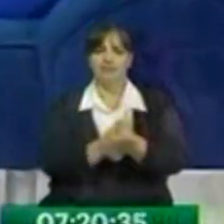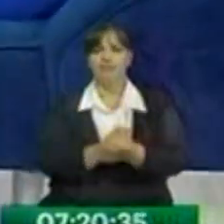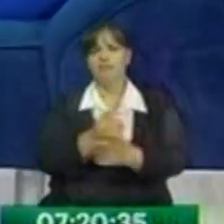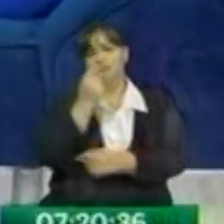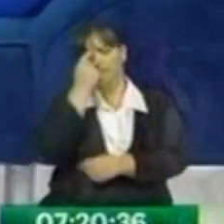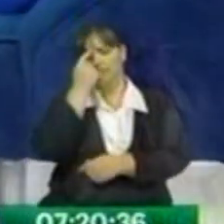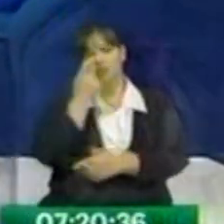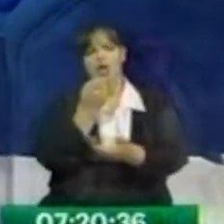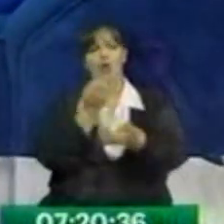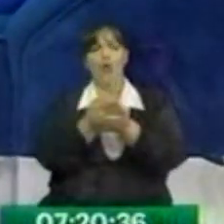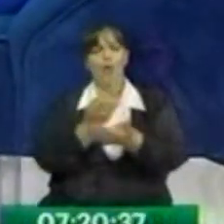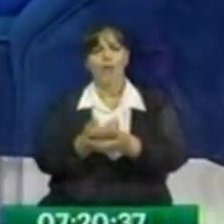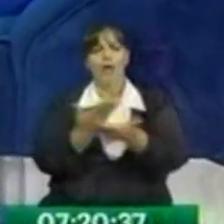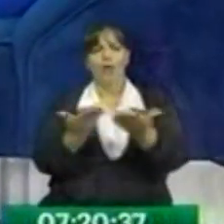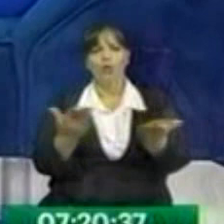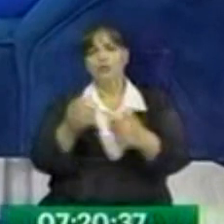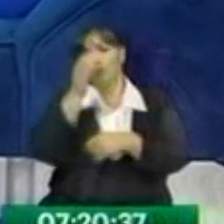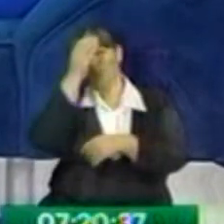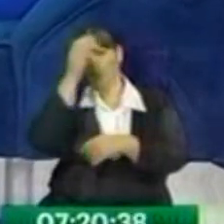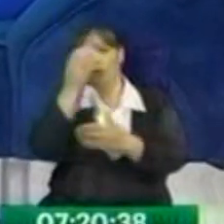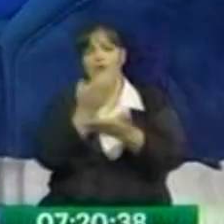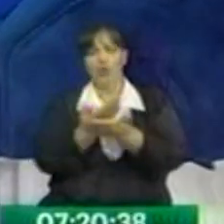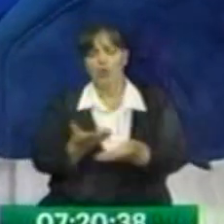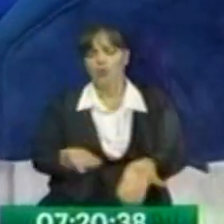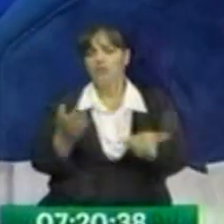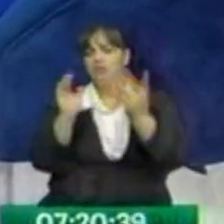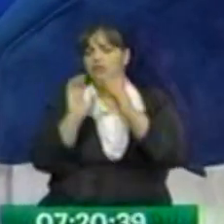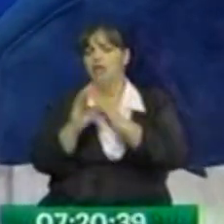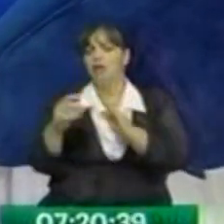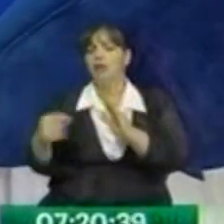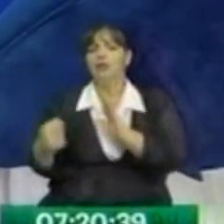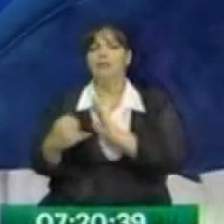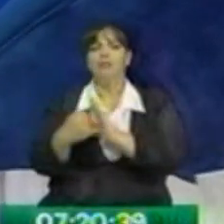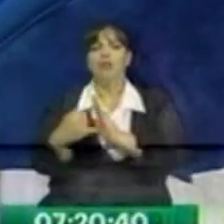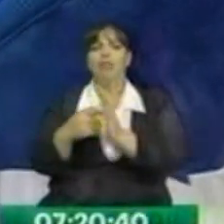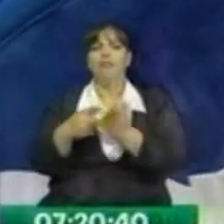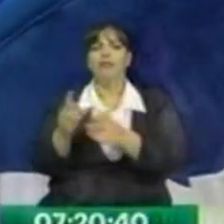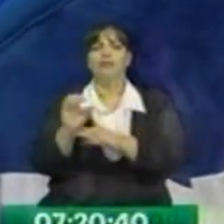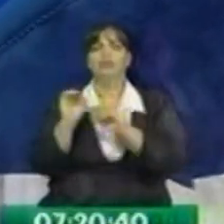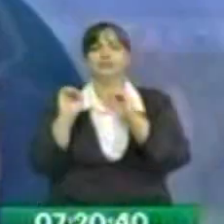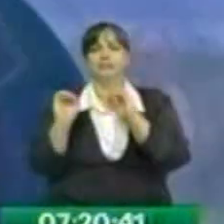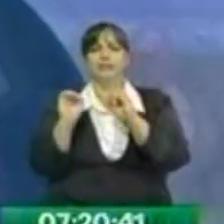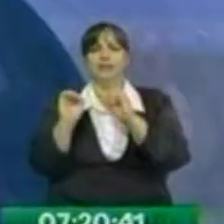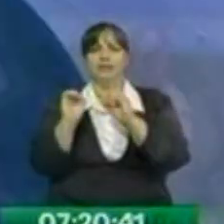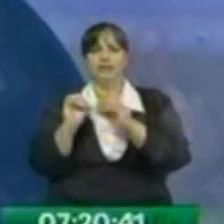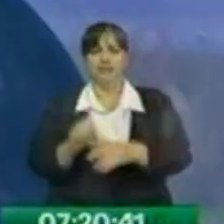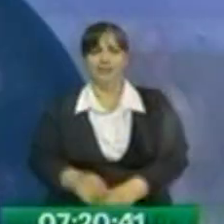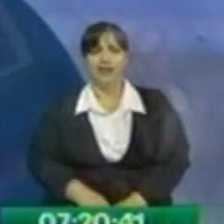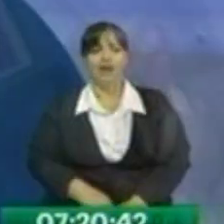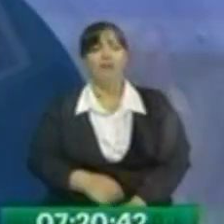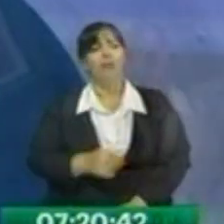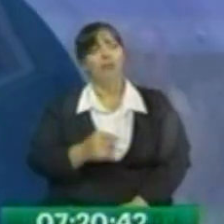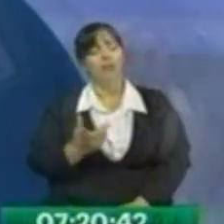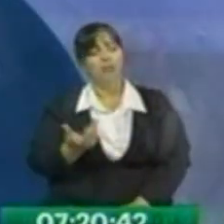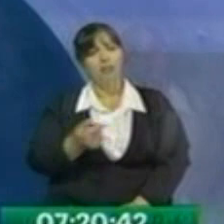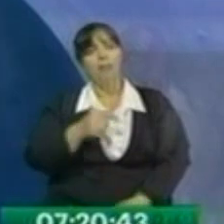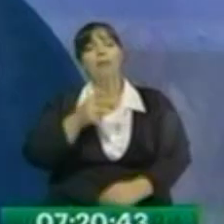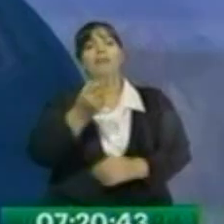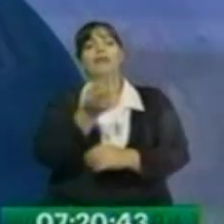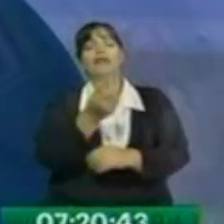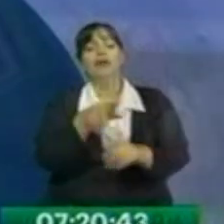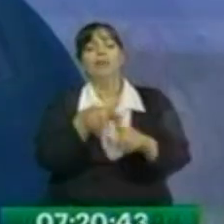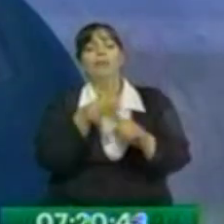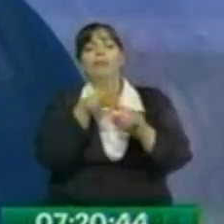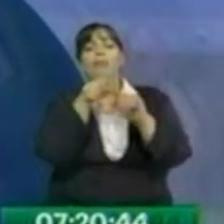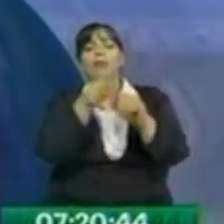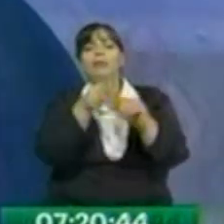oportunidades, el control sobre el gasto público es trabajo, los aranceles son las herramientas y el crédito es la oportunidad